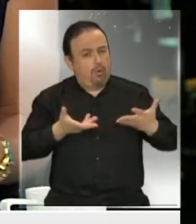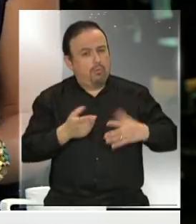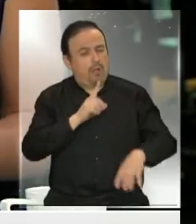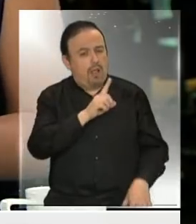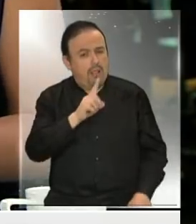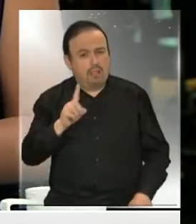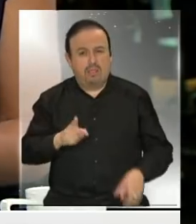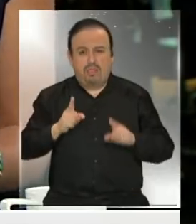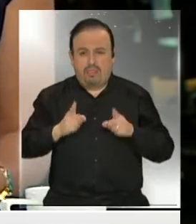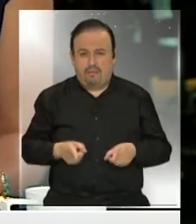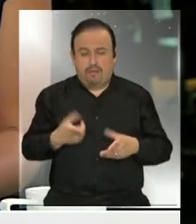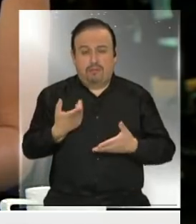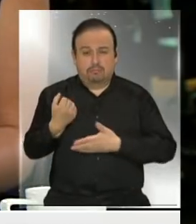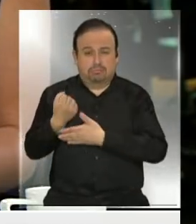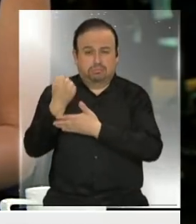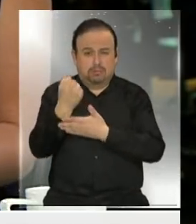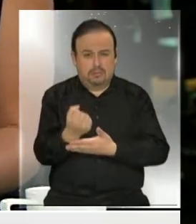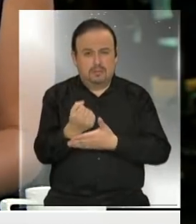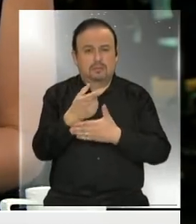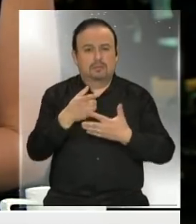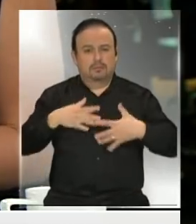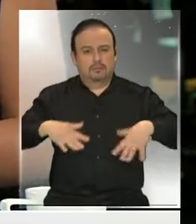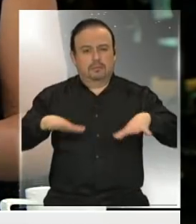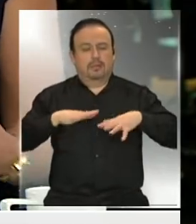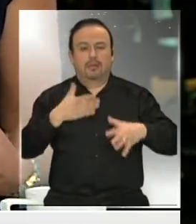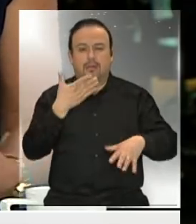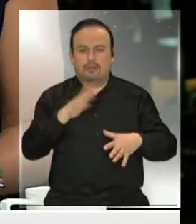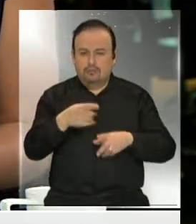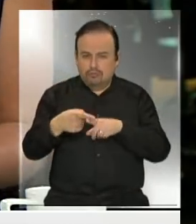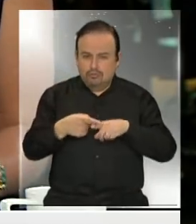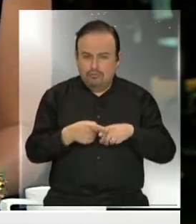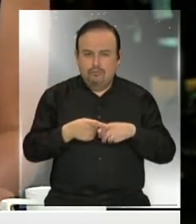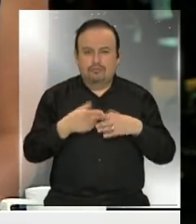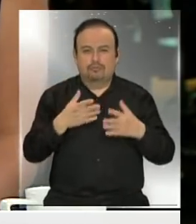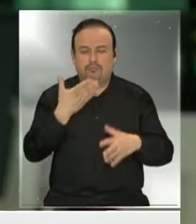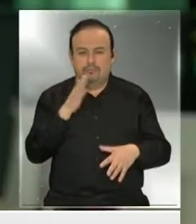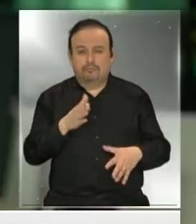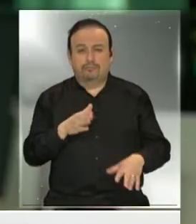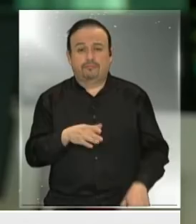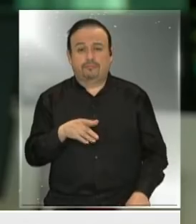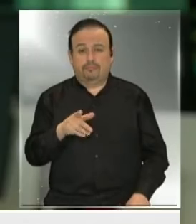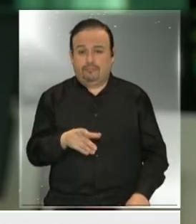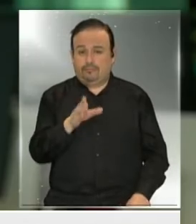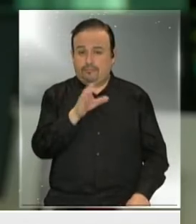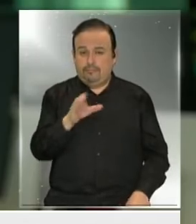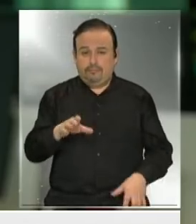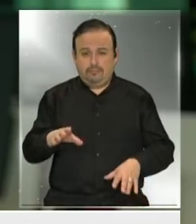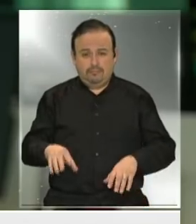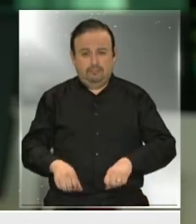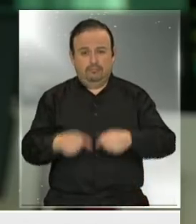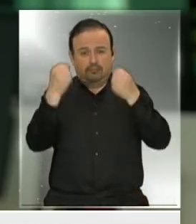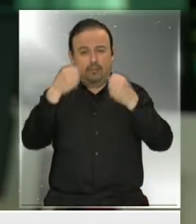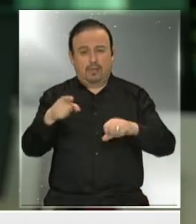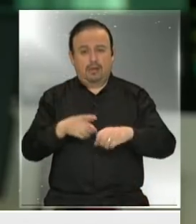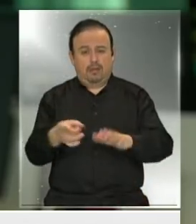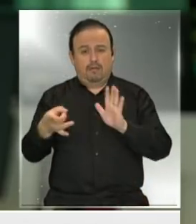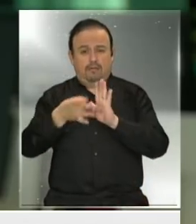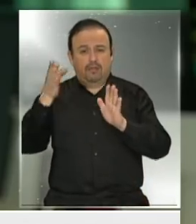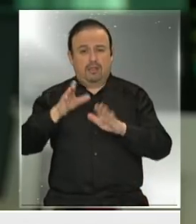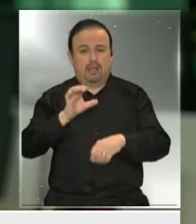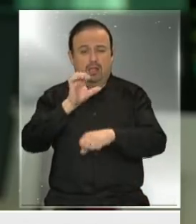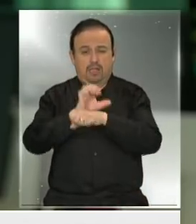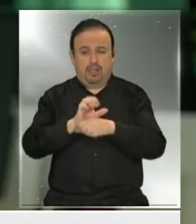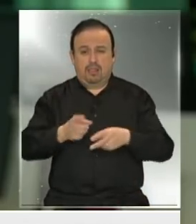cada uno puede haber contribuido a un ambiente social organizado y un país que vulnera el estado de derecho